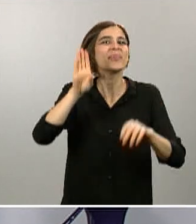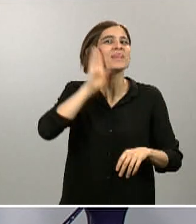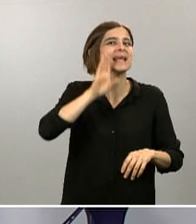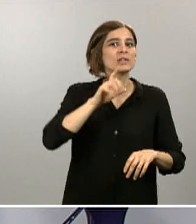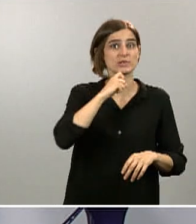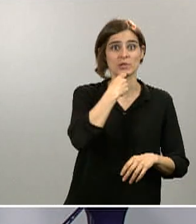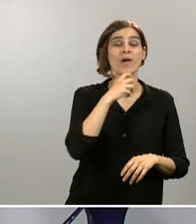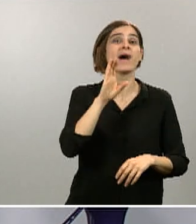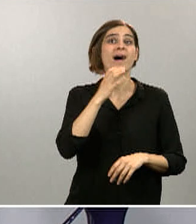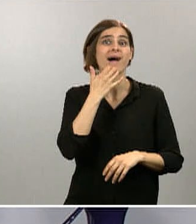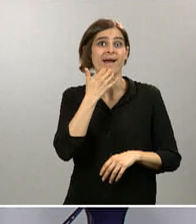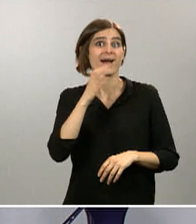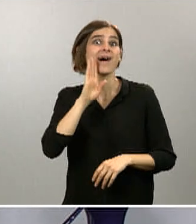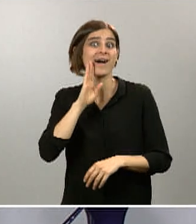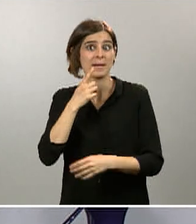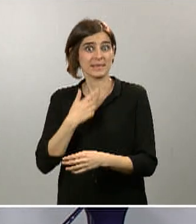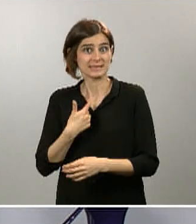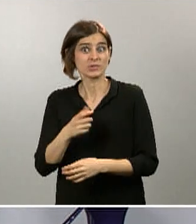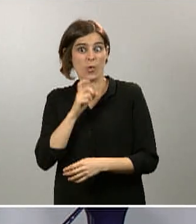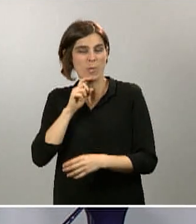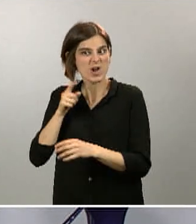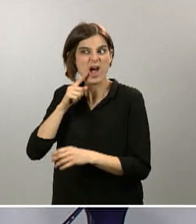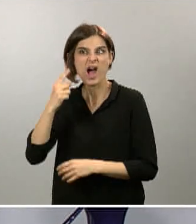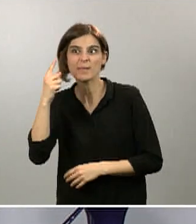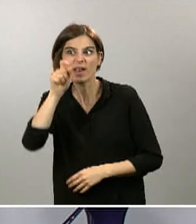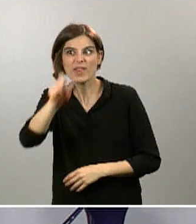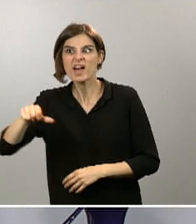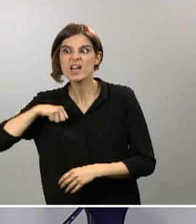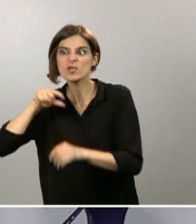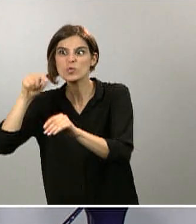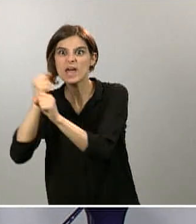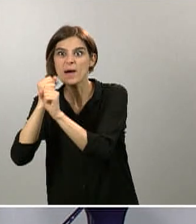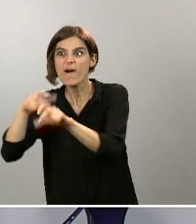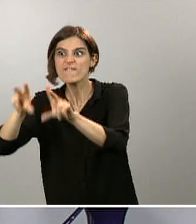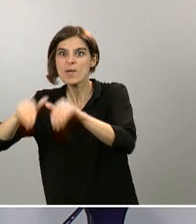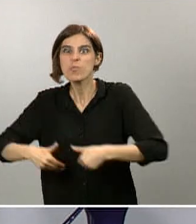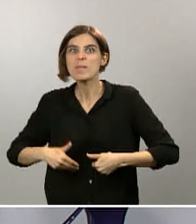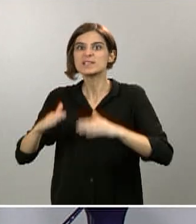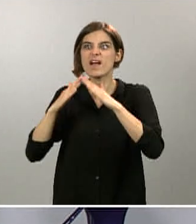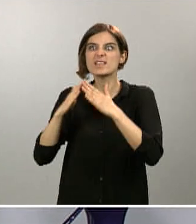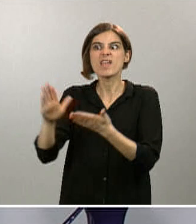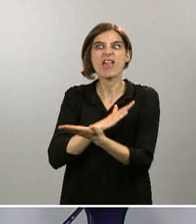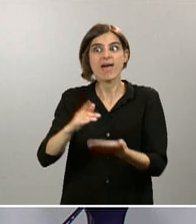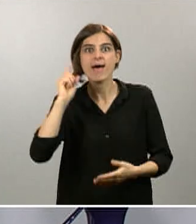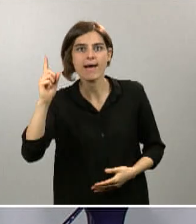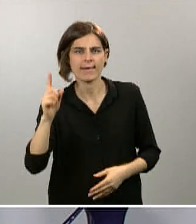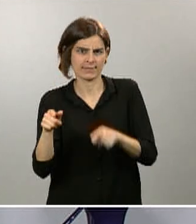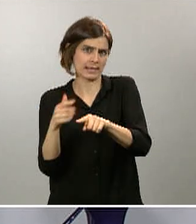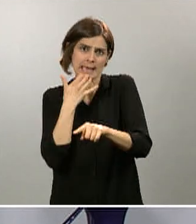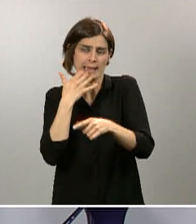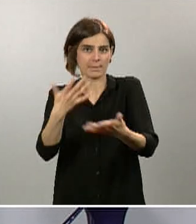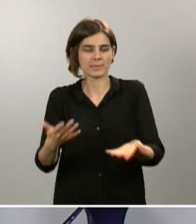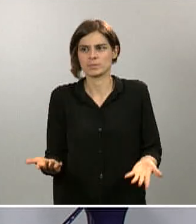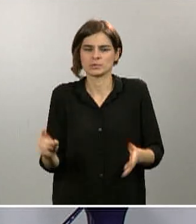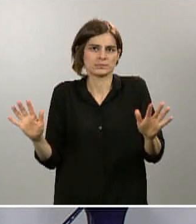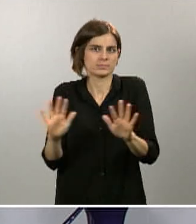ha mencionado hace un momento. Por supuesto que son denunciables, perseguibles y altamente reprobables por cualquier persona de